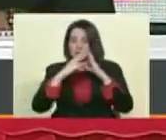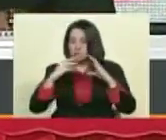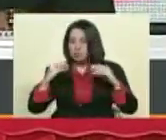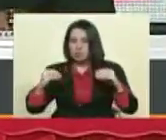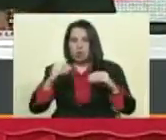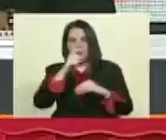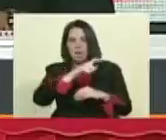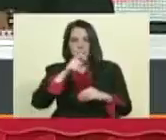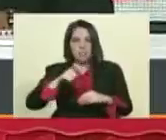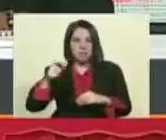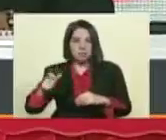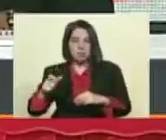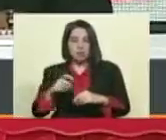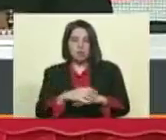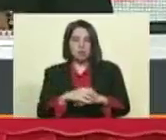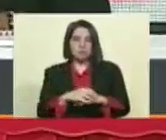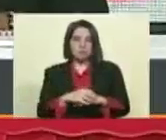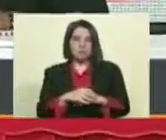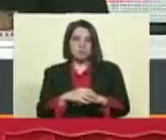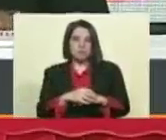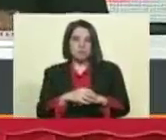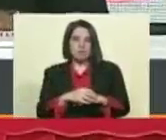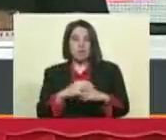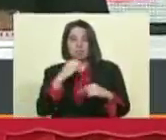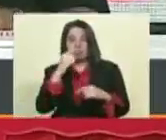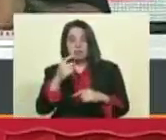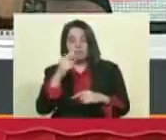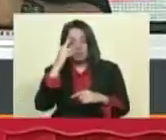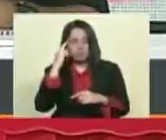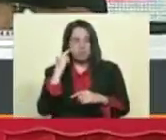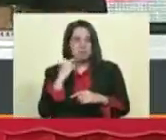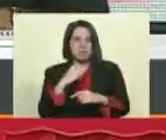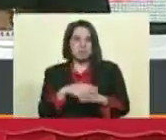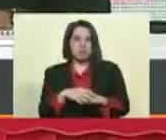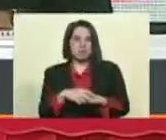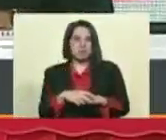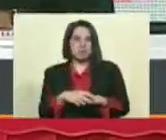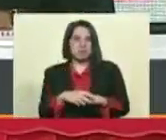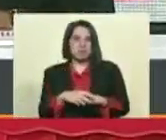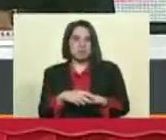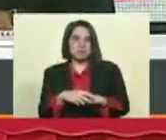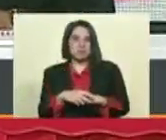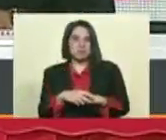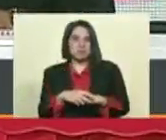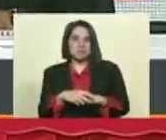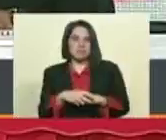y practicada, decía el libertador Simón Bolívar, o dice el libertador Simón Bolívar.